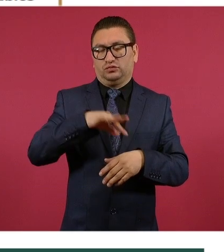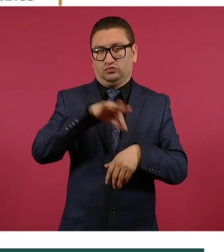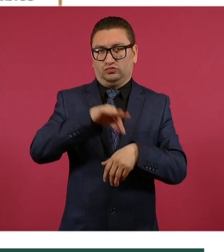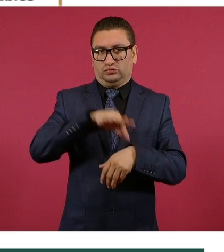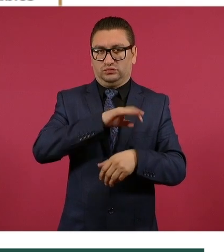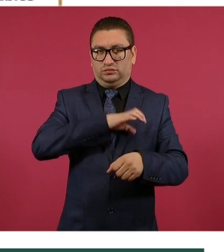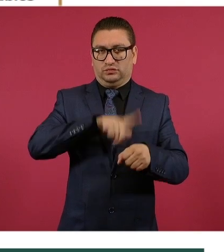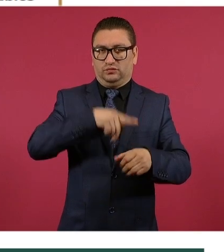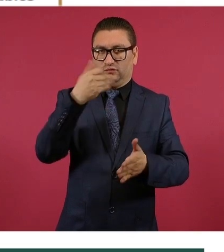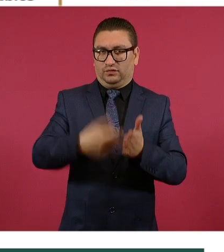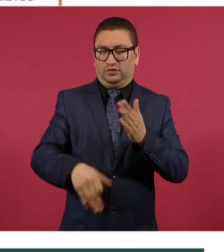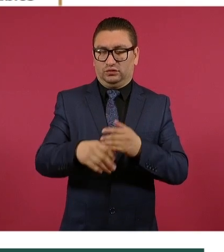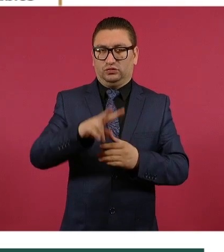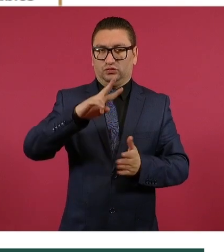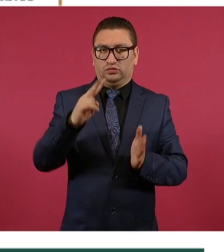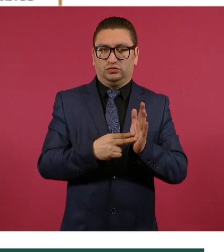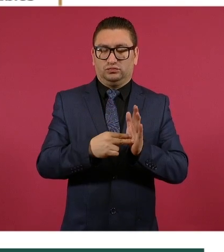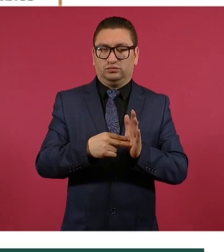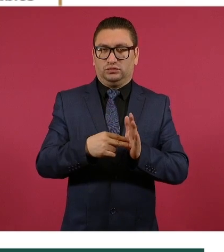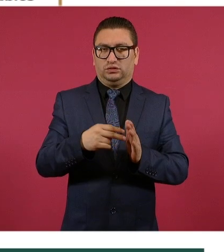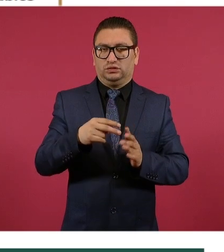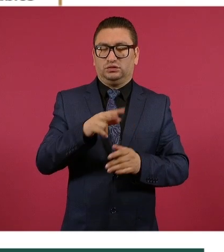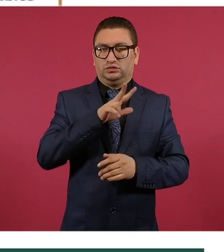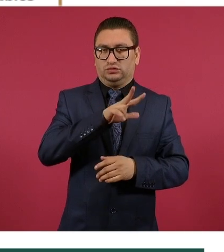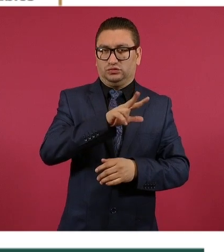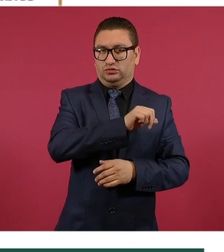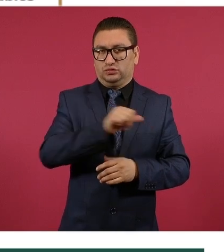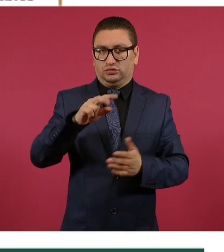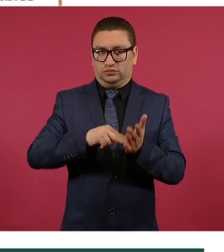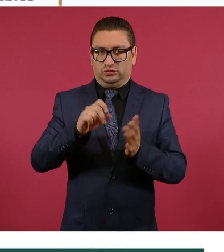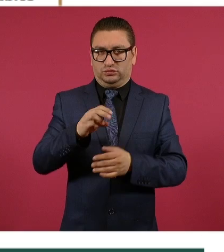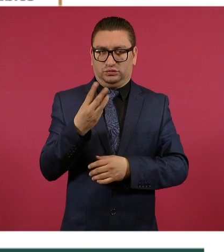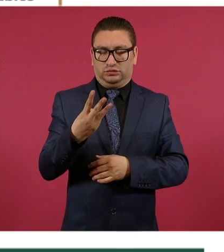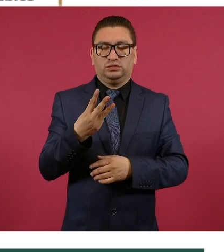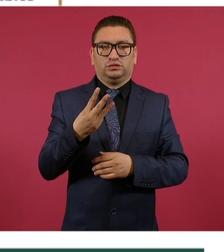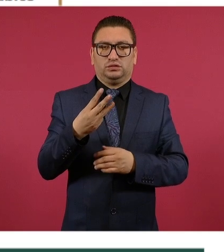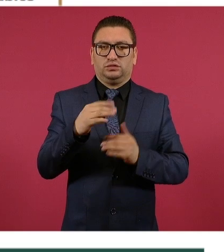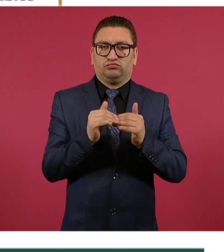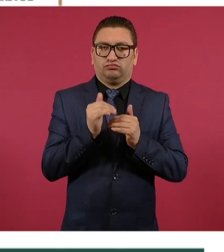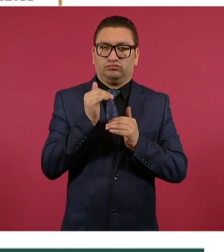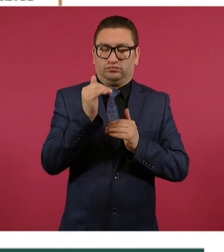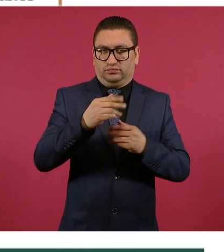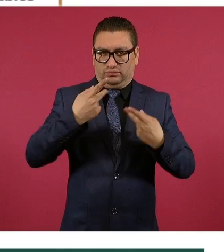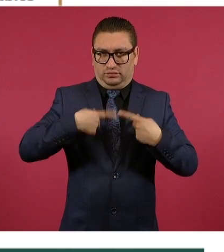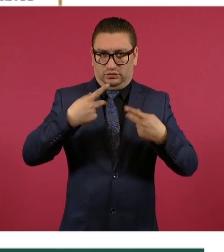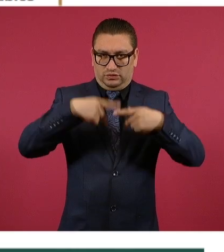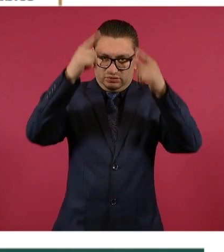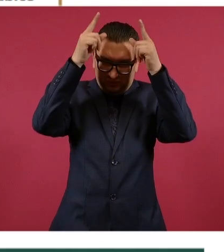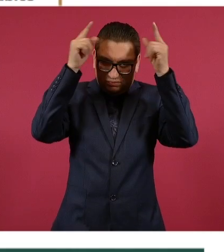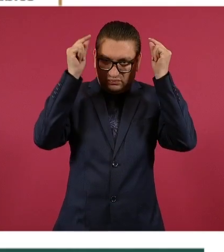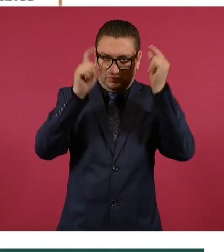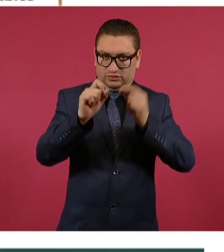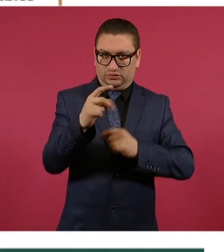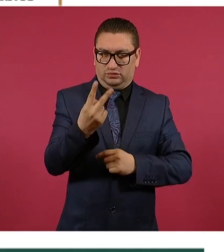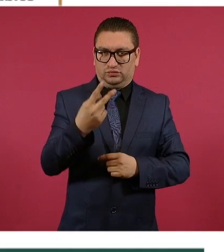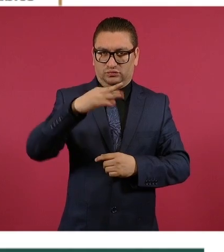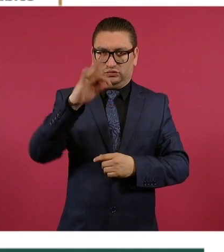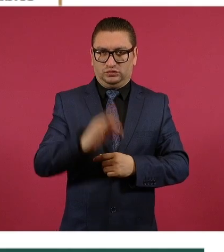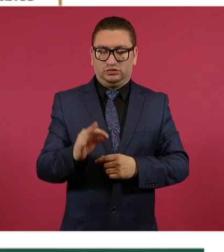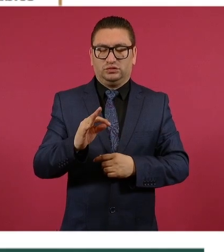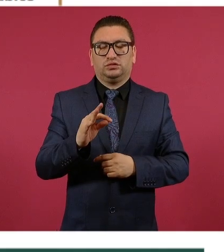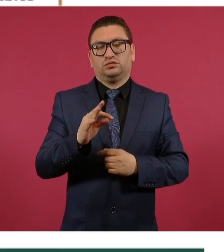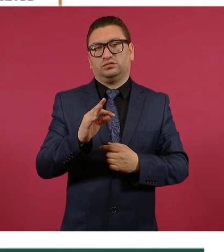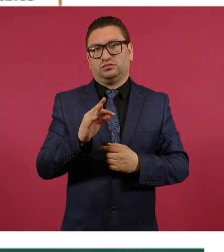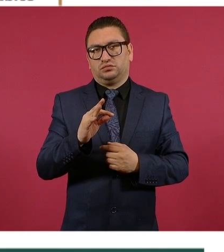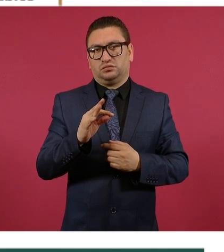especialistas, de 2018 a la fecha se ha incrementado en personal de enfermería en 22%. En el